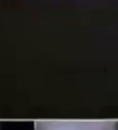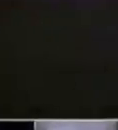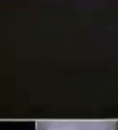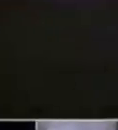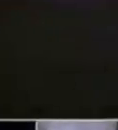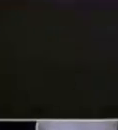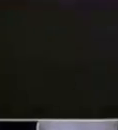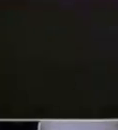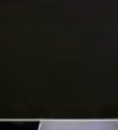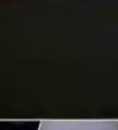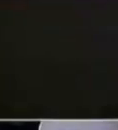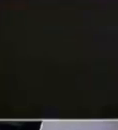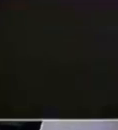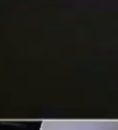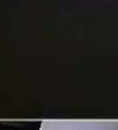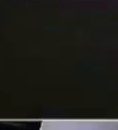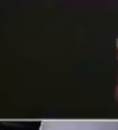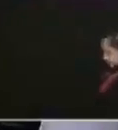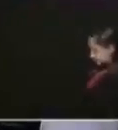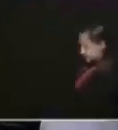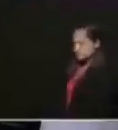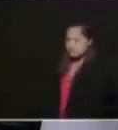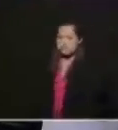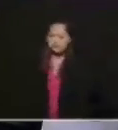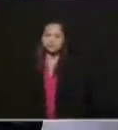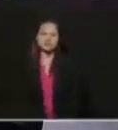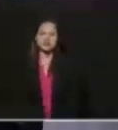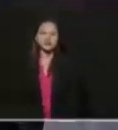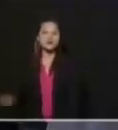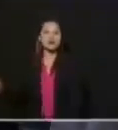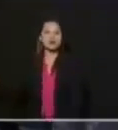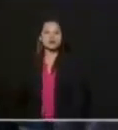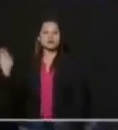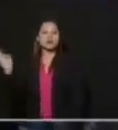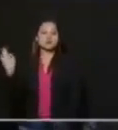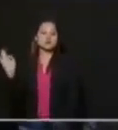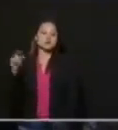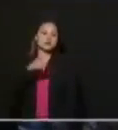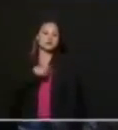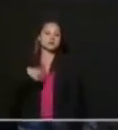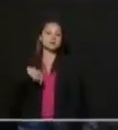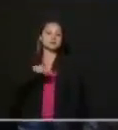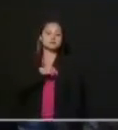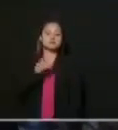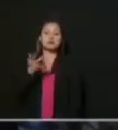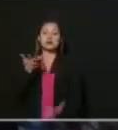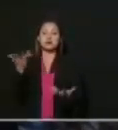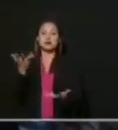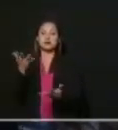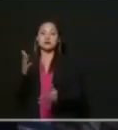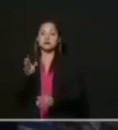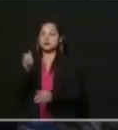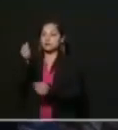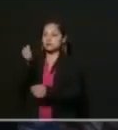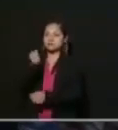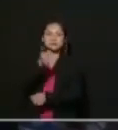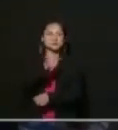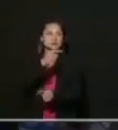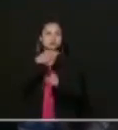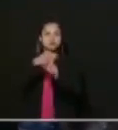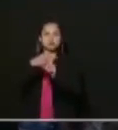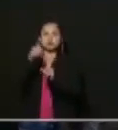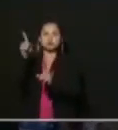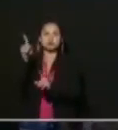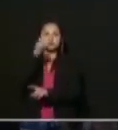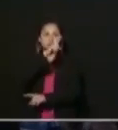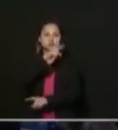Seguramente vamos a hacer el saludo a los cuatro puntos cardinales y sí, nos gana la emoción. Sí, de eso se va a